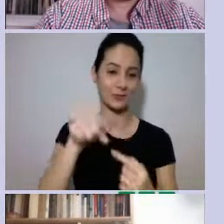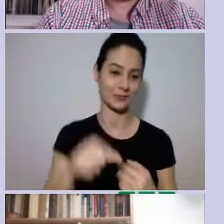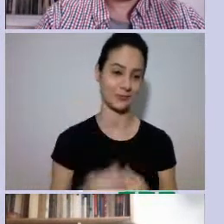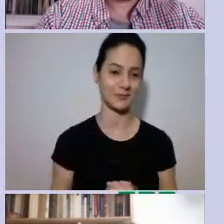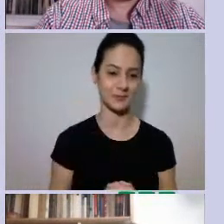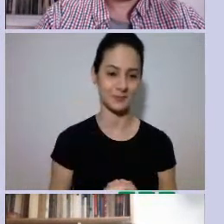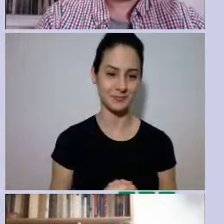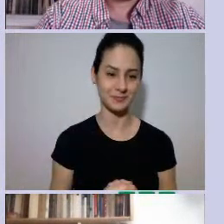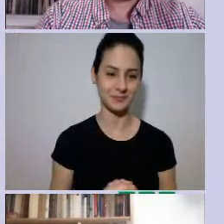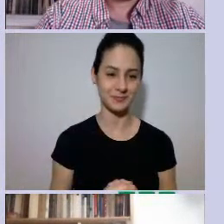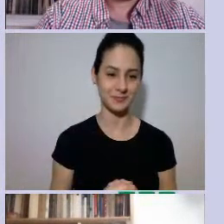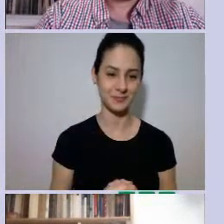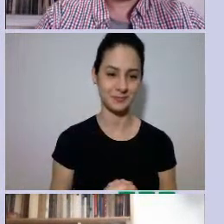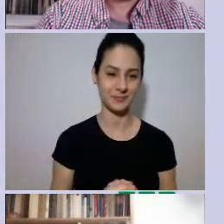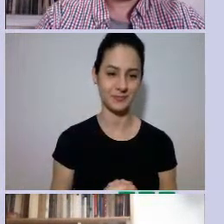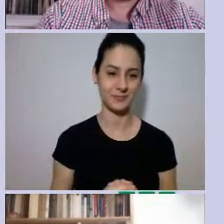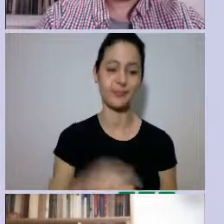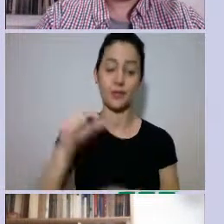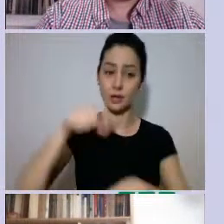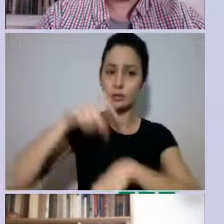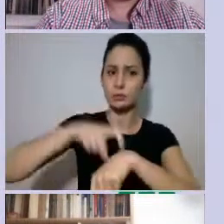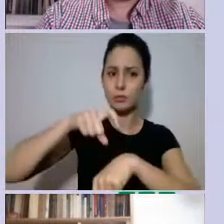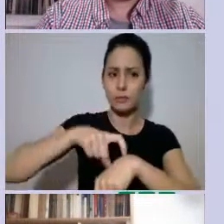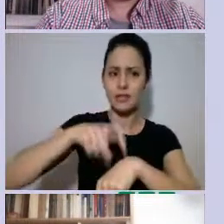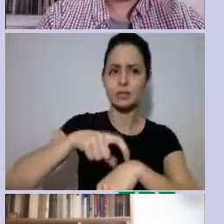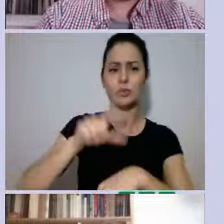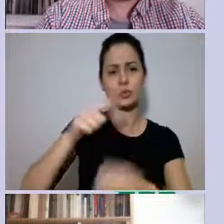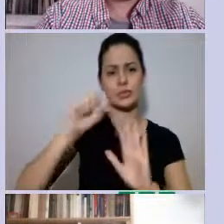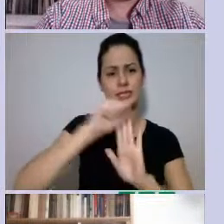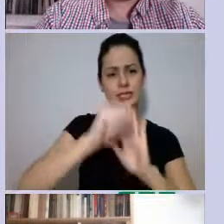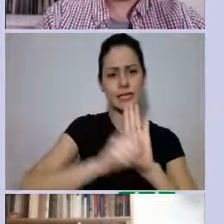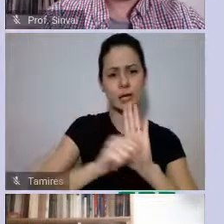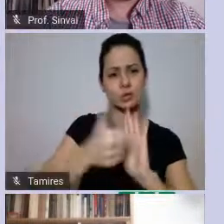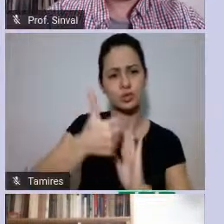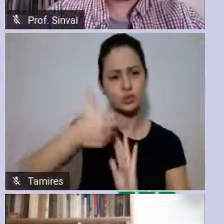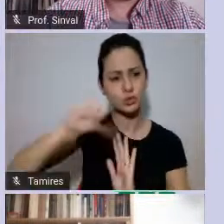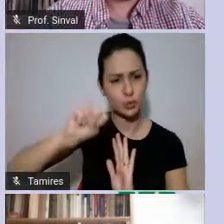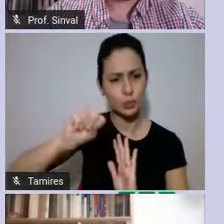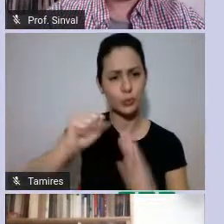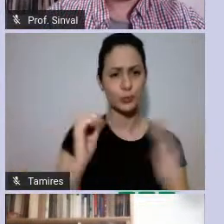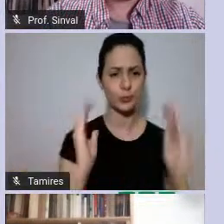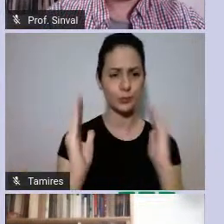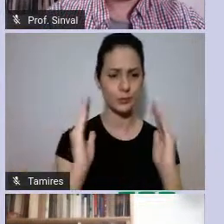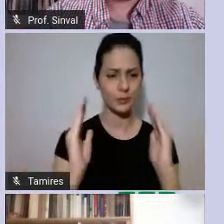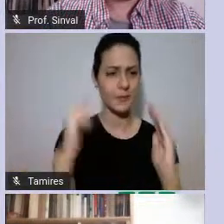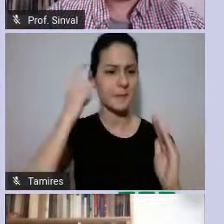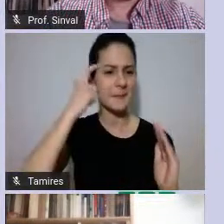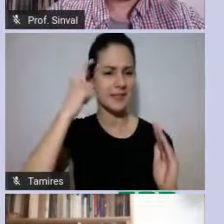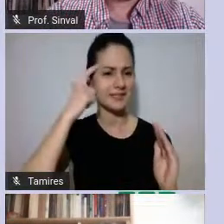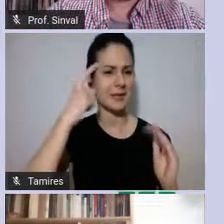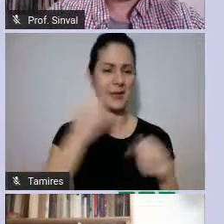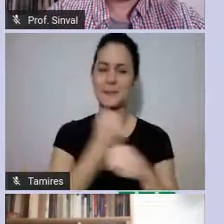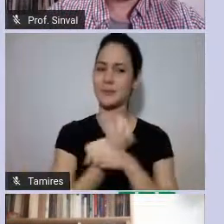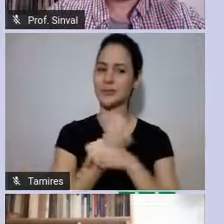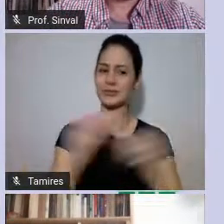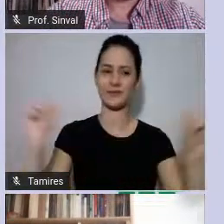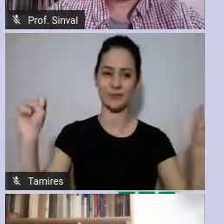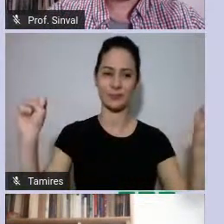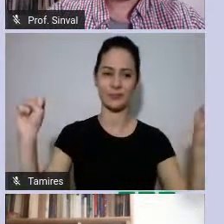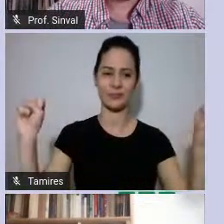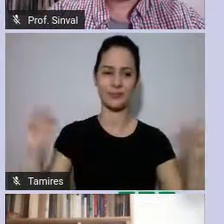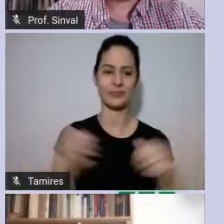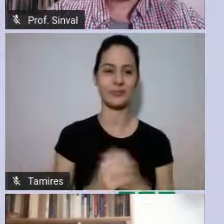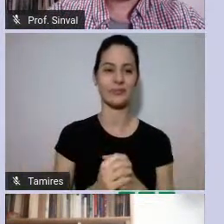Y me detengo acá, en este momento del siglo XVIII, porque pienso que es imposible que